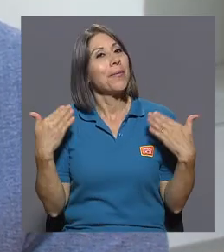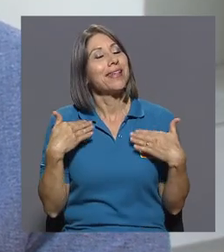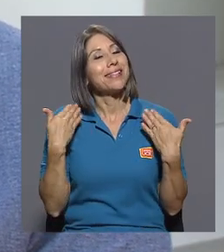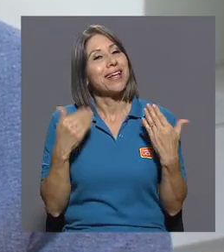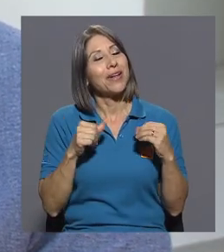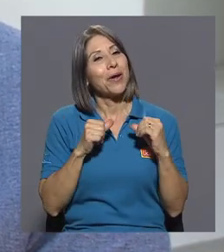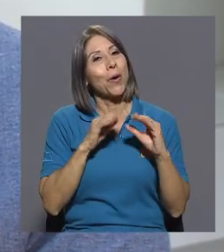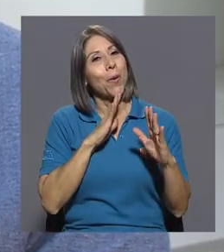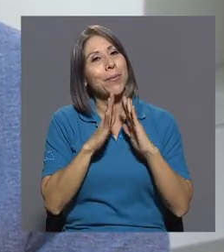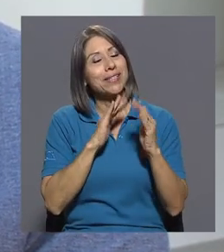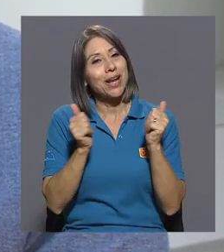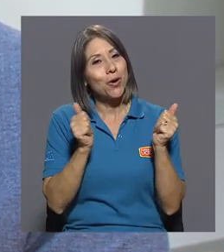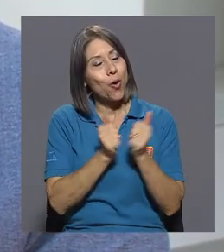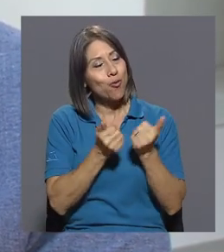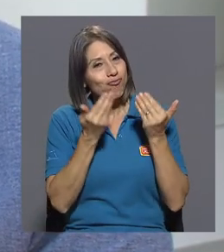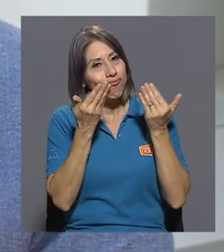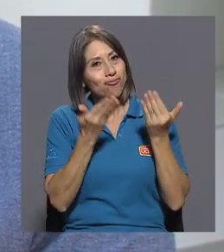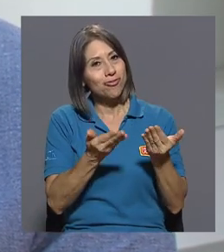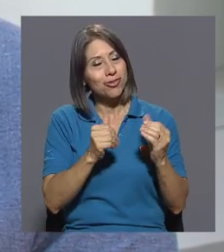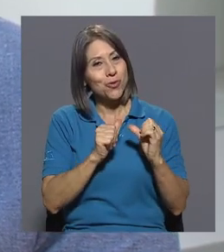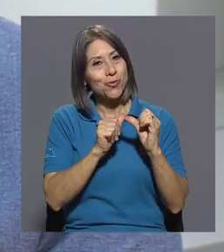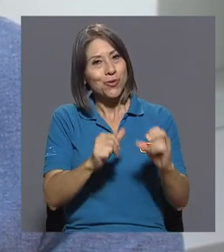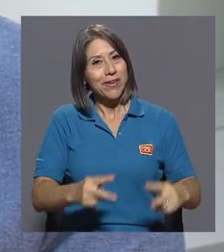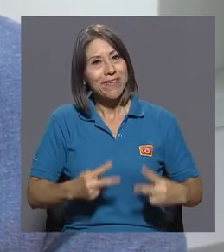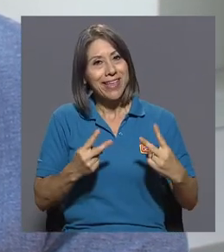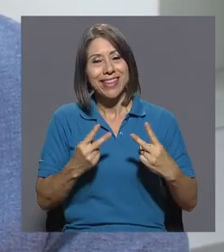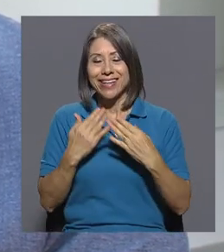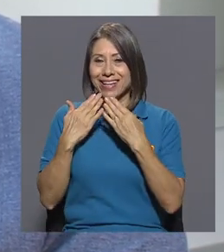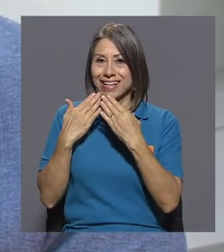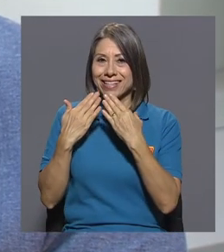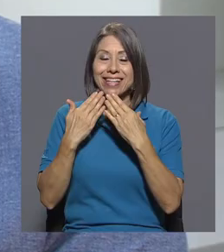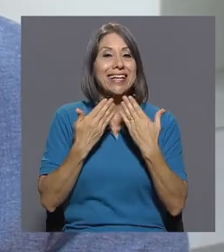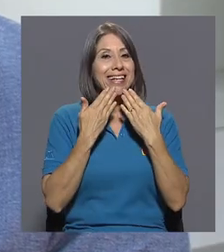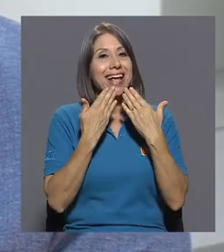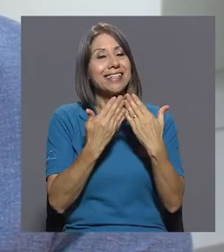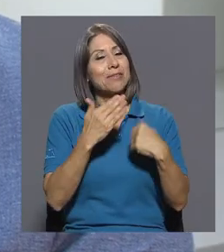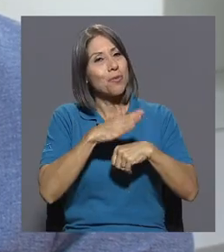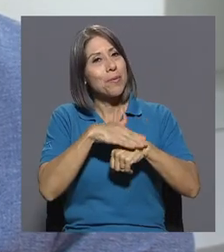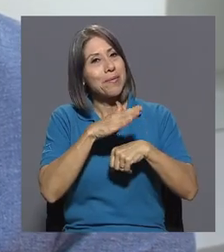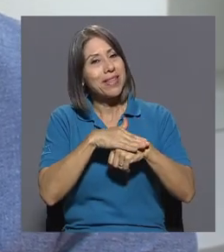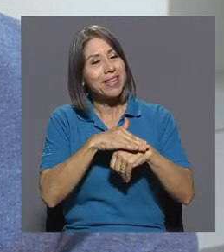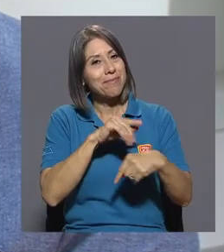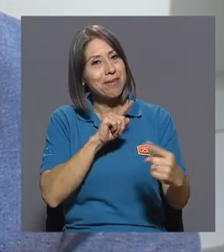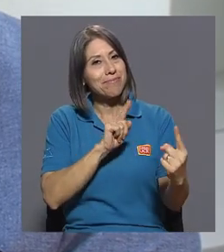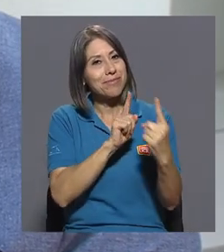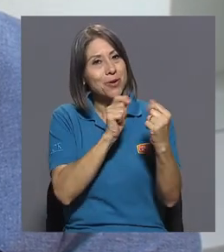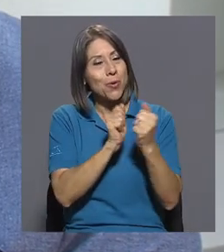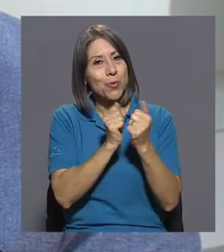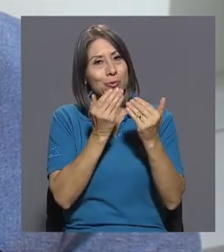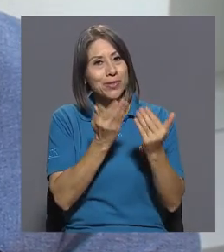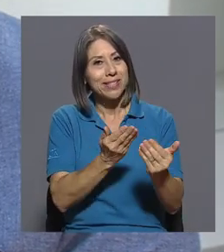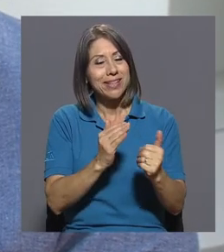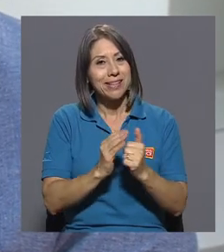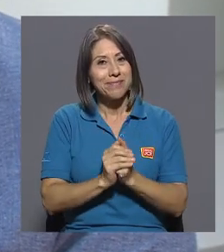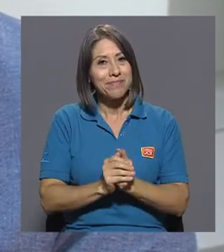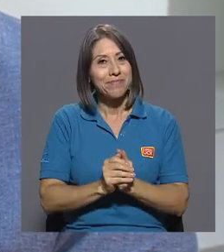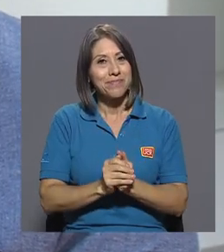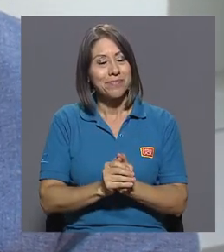Gracias, gracias. De verdad que gracias por permitirme estar con usted. Después de que era